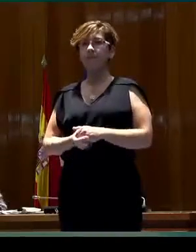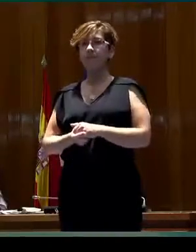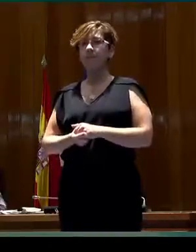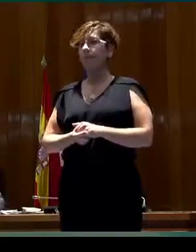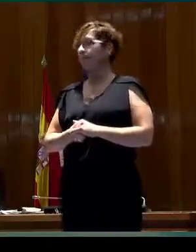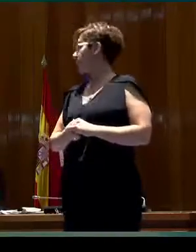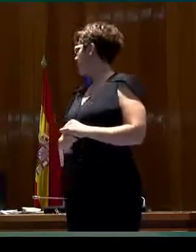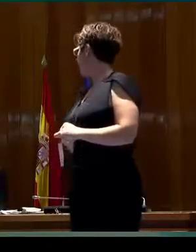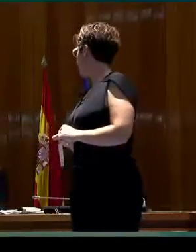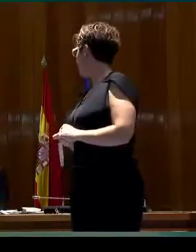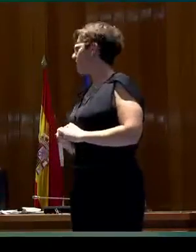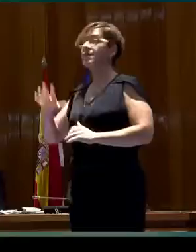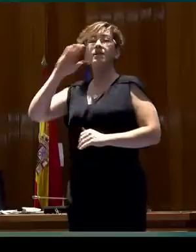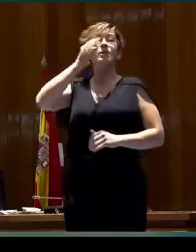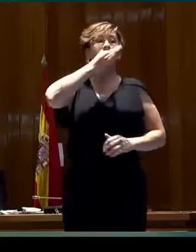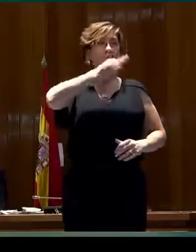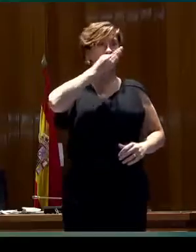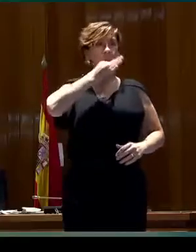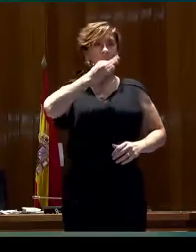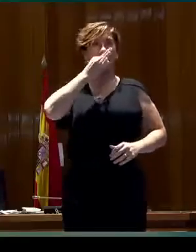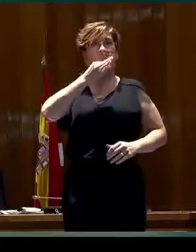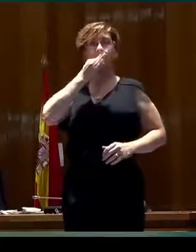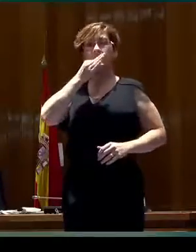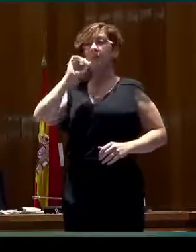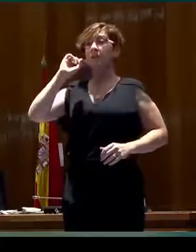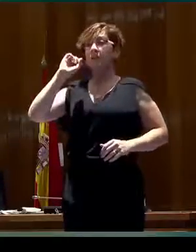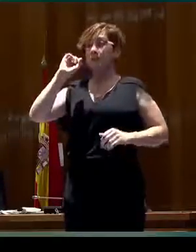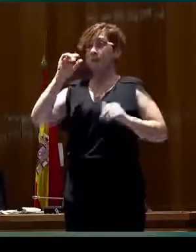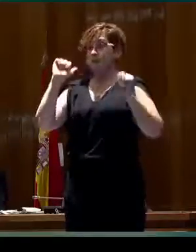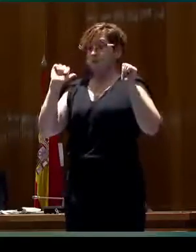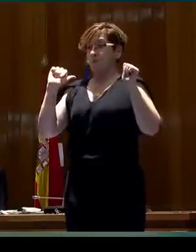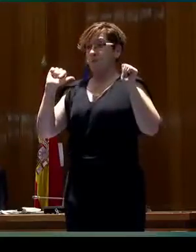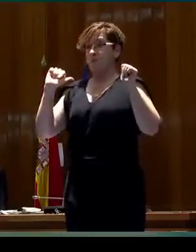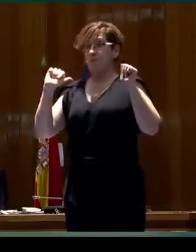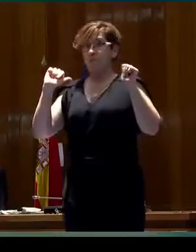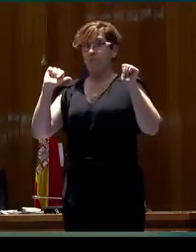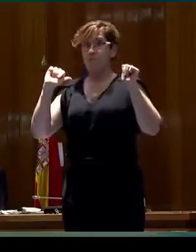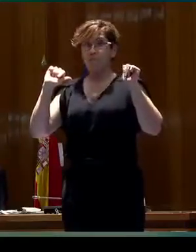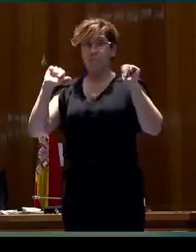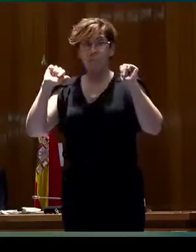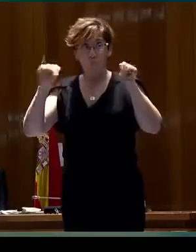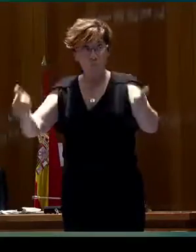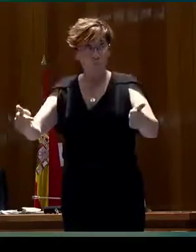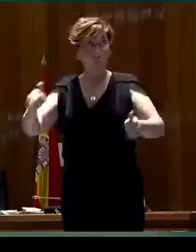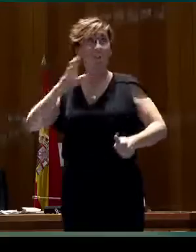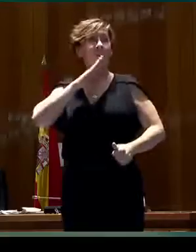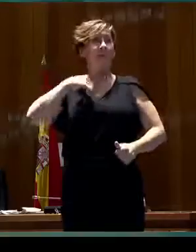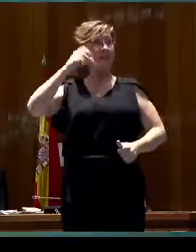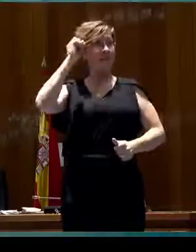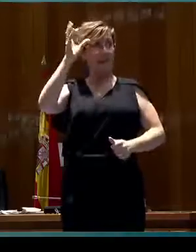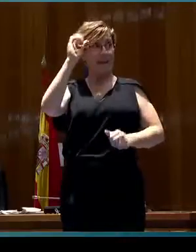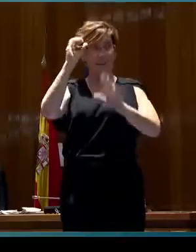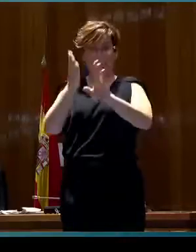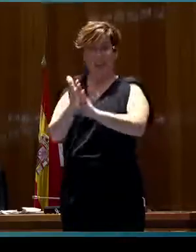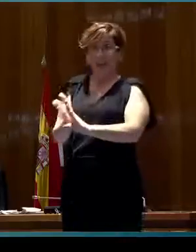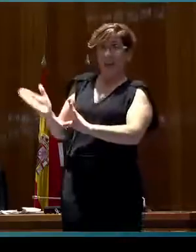Bueno, buenas tardes a todos. Bueno, antes de comenzar esta pequeña intervención,